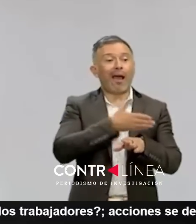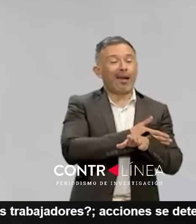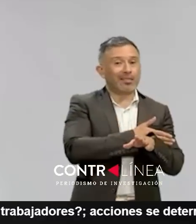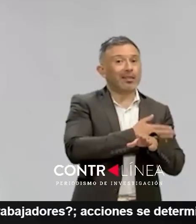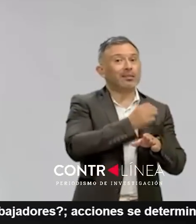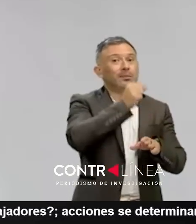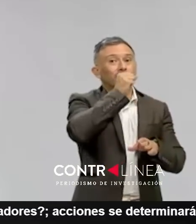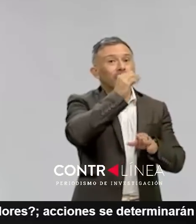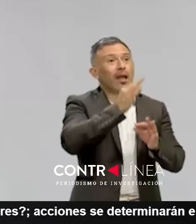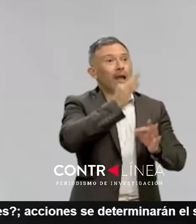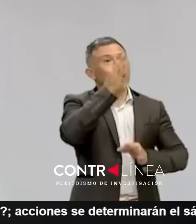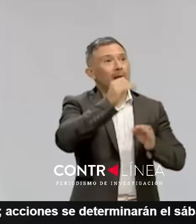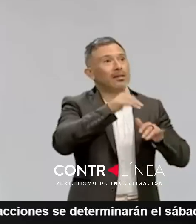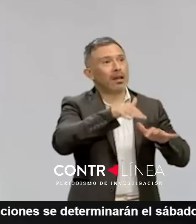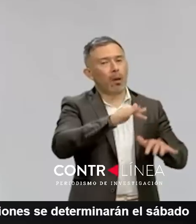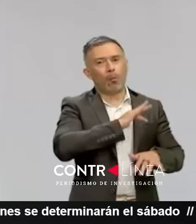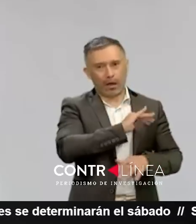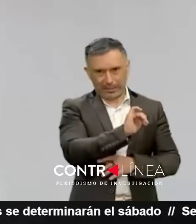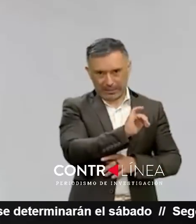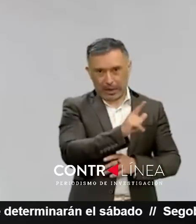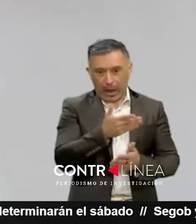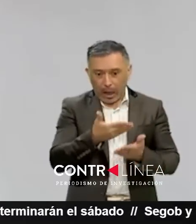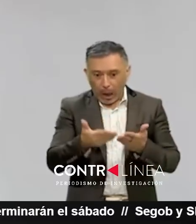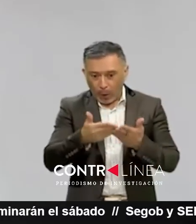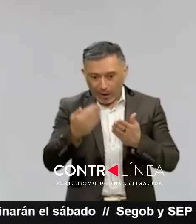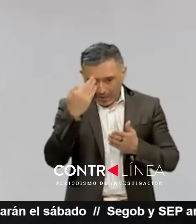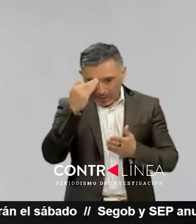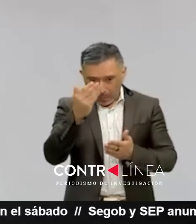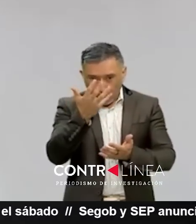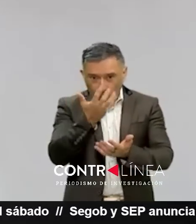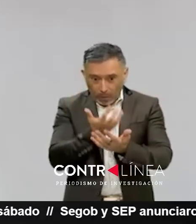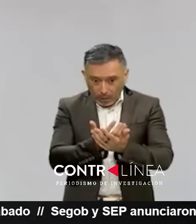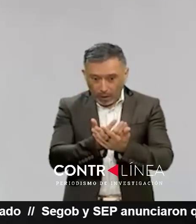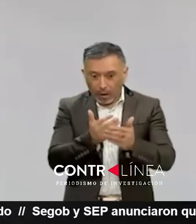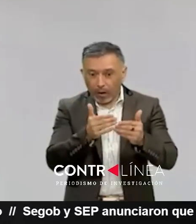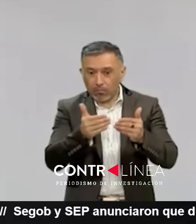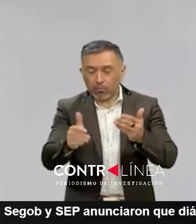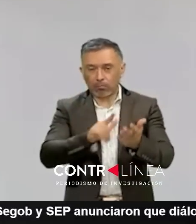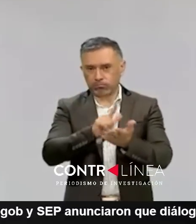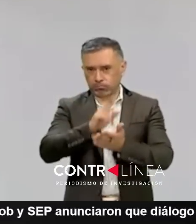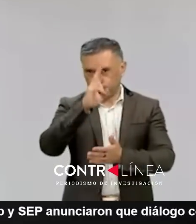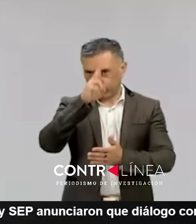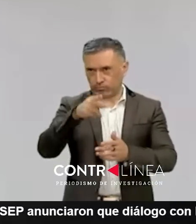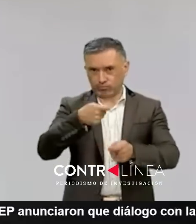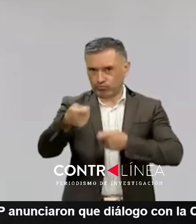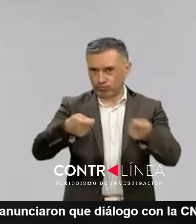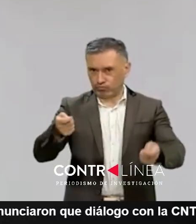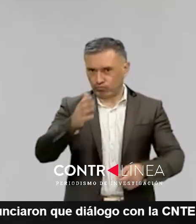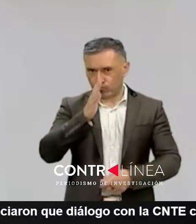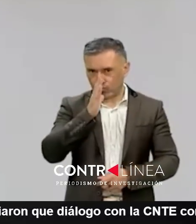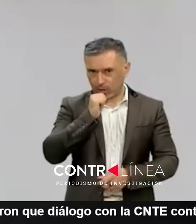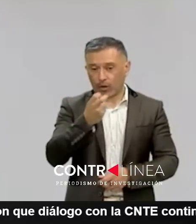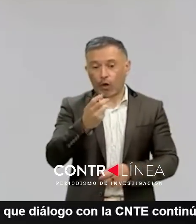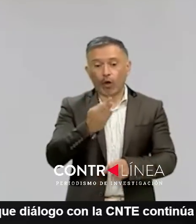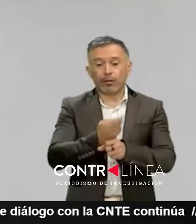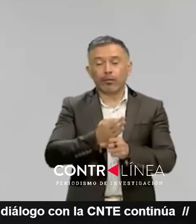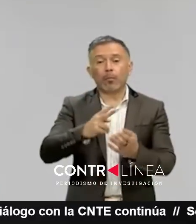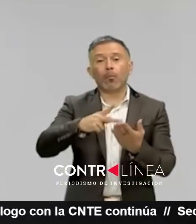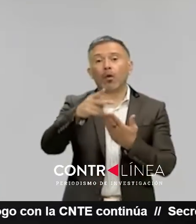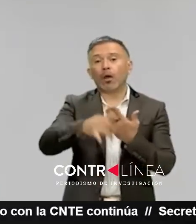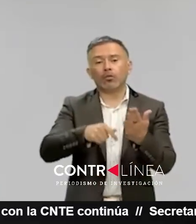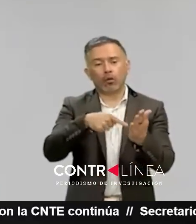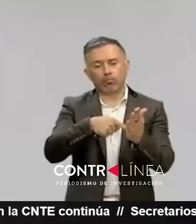no así en el periodo de veda. Es por eso que en este proyecto se nos propone declarar esta